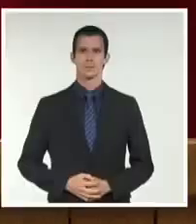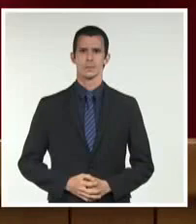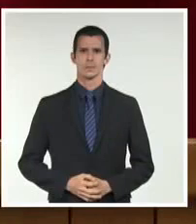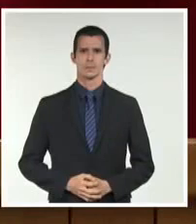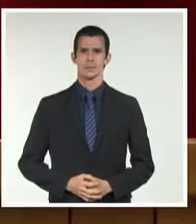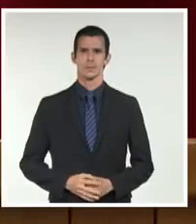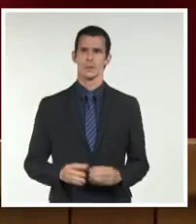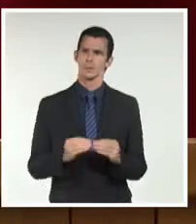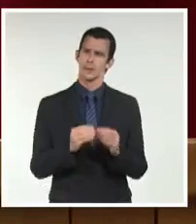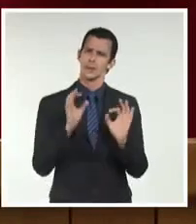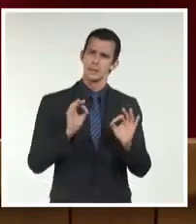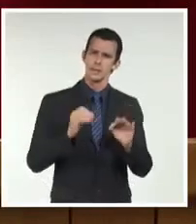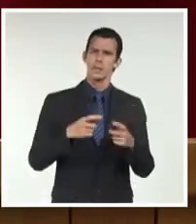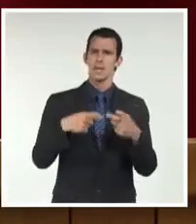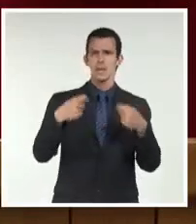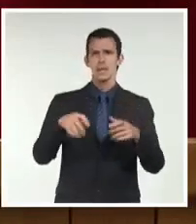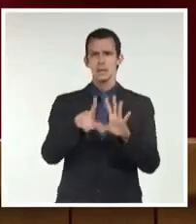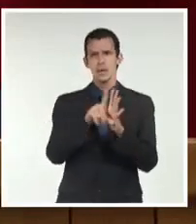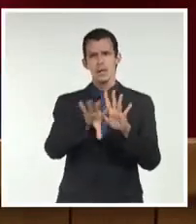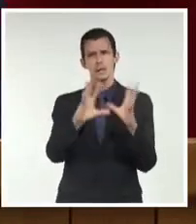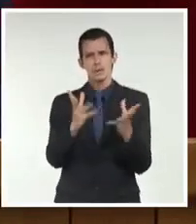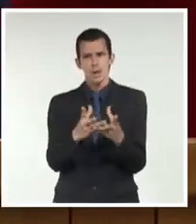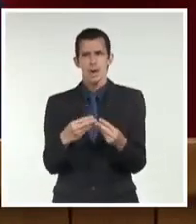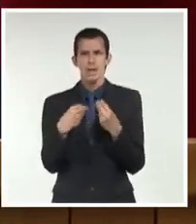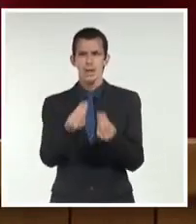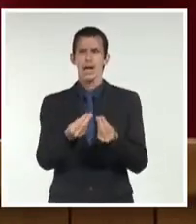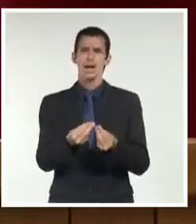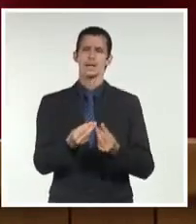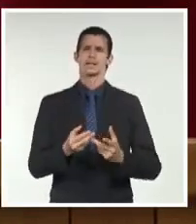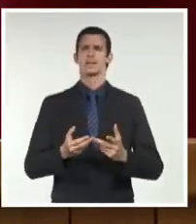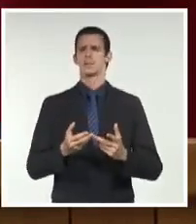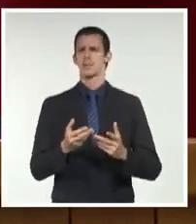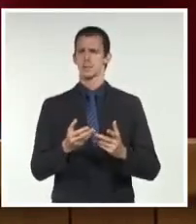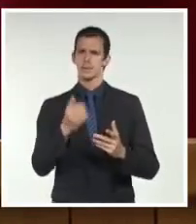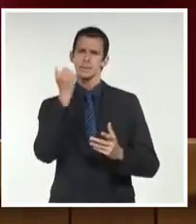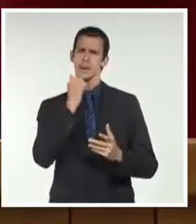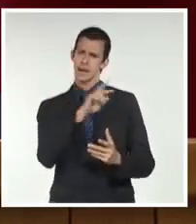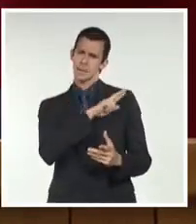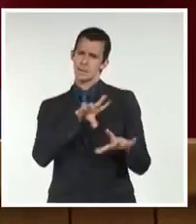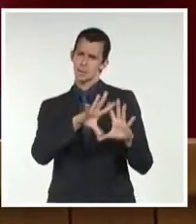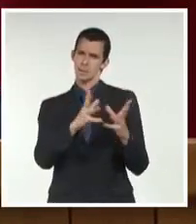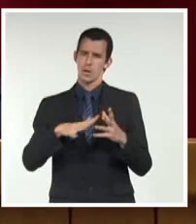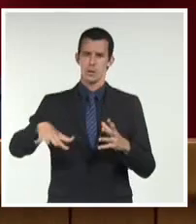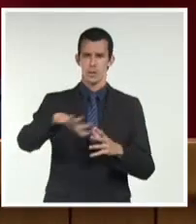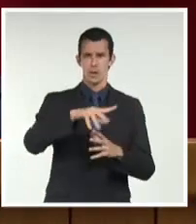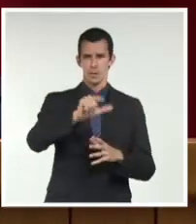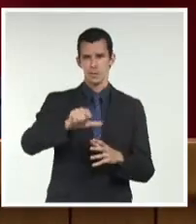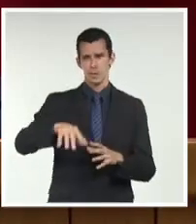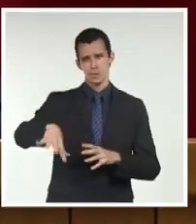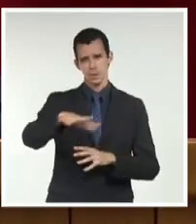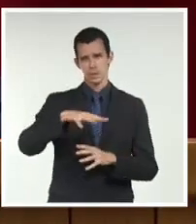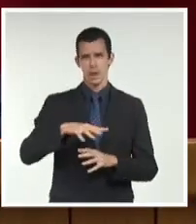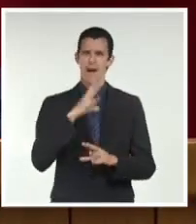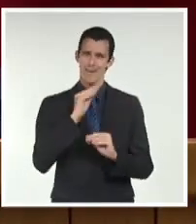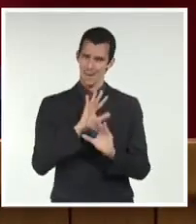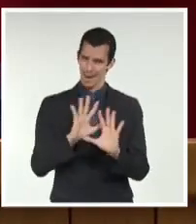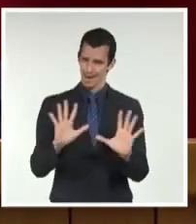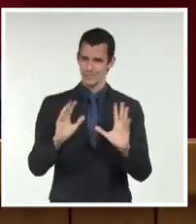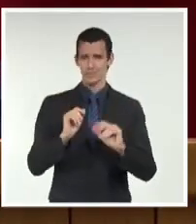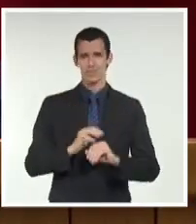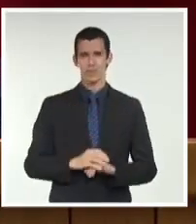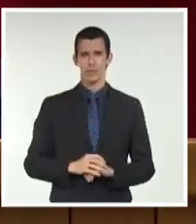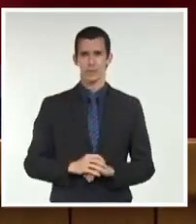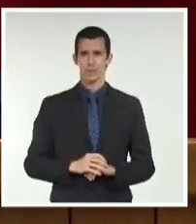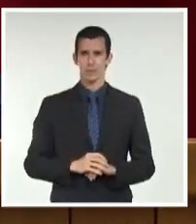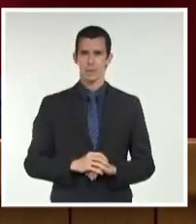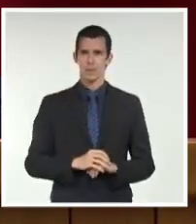también mucho más responsable. Es cierto que se da autonomía y poder de decisión a las personas para